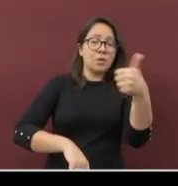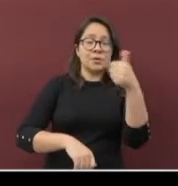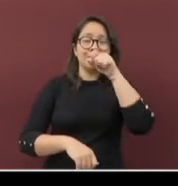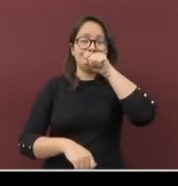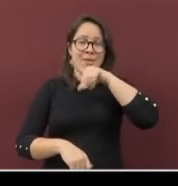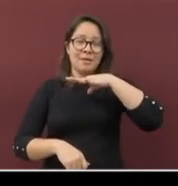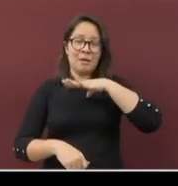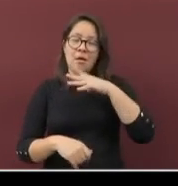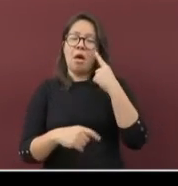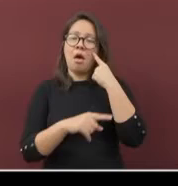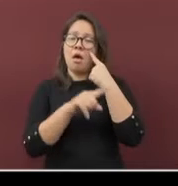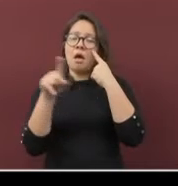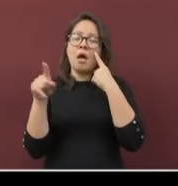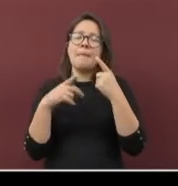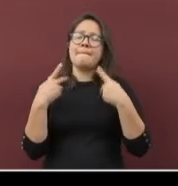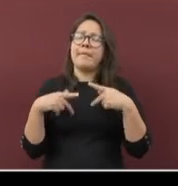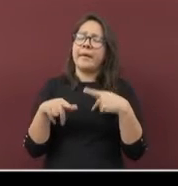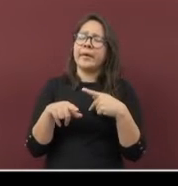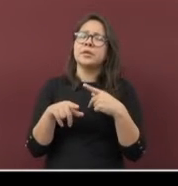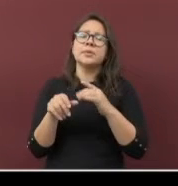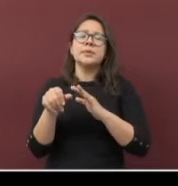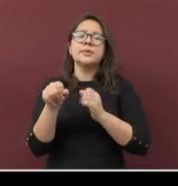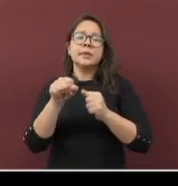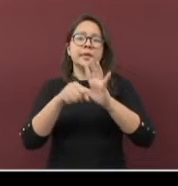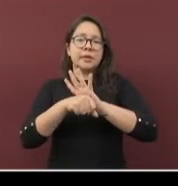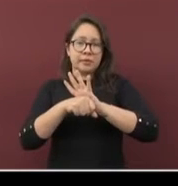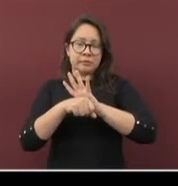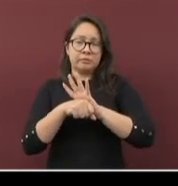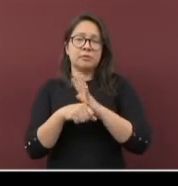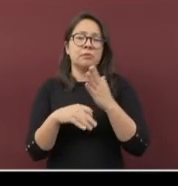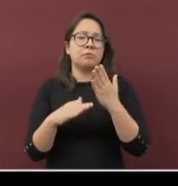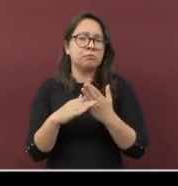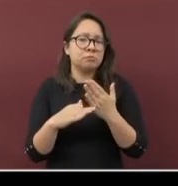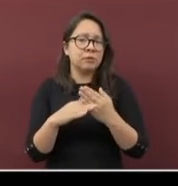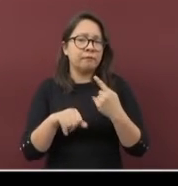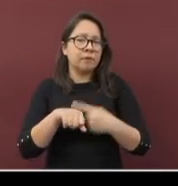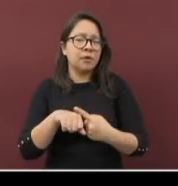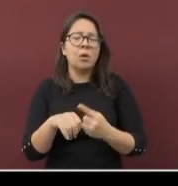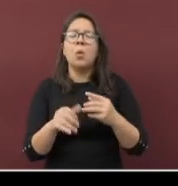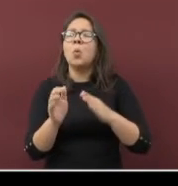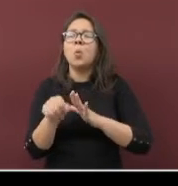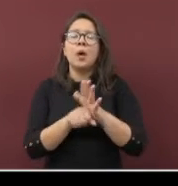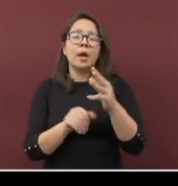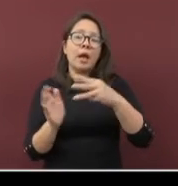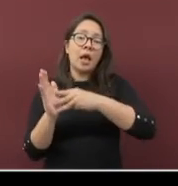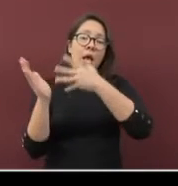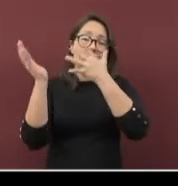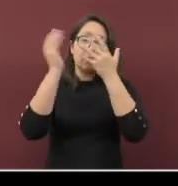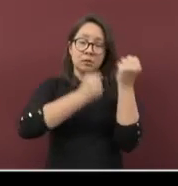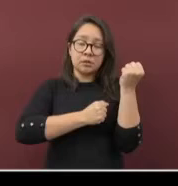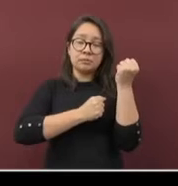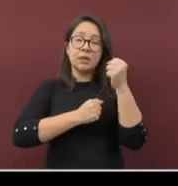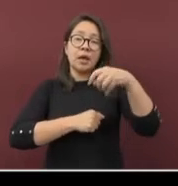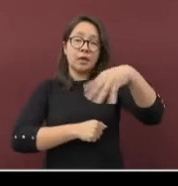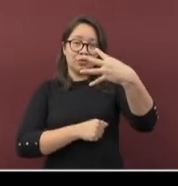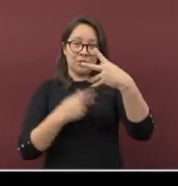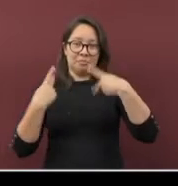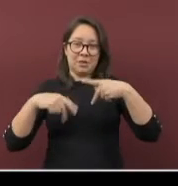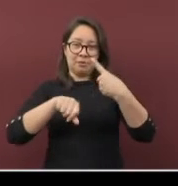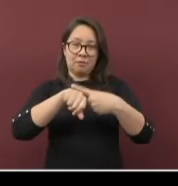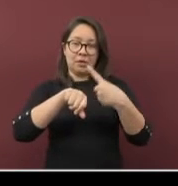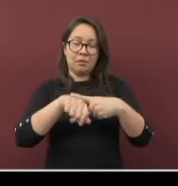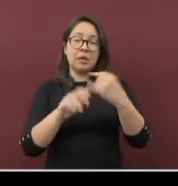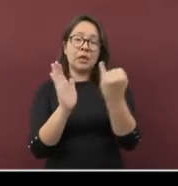se identifican pacientes con la cob y 19 activa como martínez de la torre con 14 casos pistas o